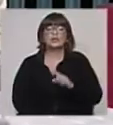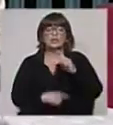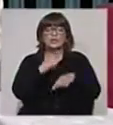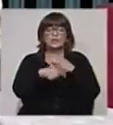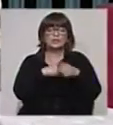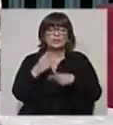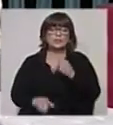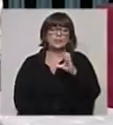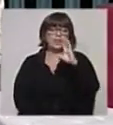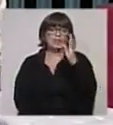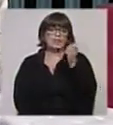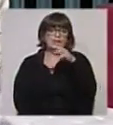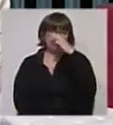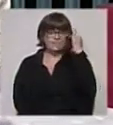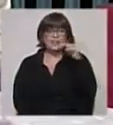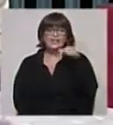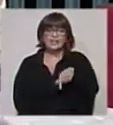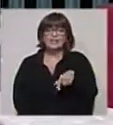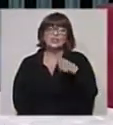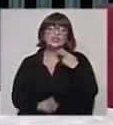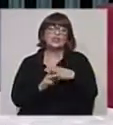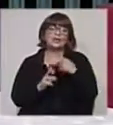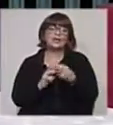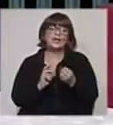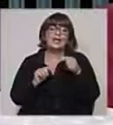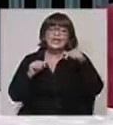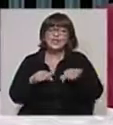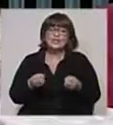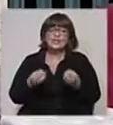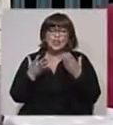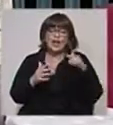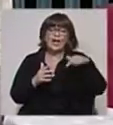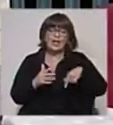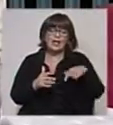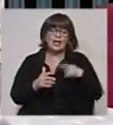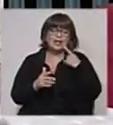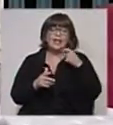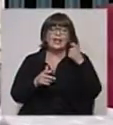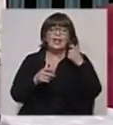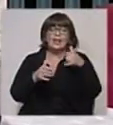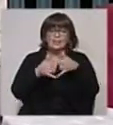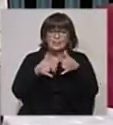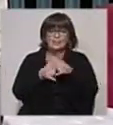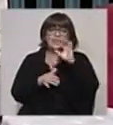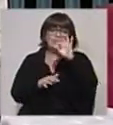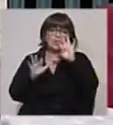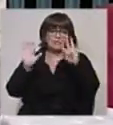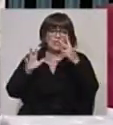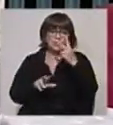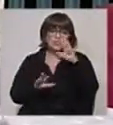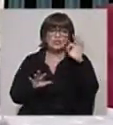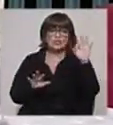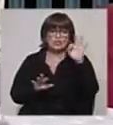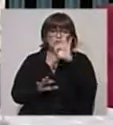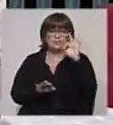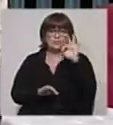EPA de Verano, este programa se llama Esto Pasa Acá, y recuerden que ustedes nos pueden escribir al 092-000005, ahí estamos leyendo sus mensajes por